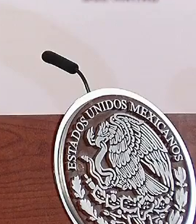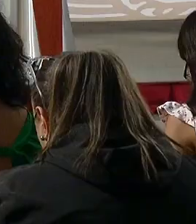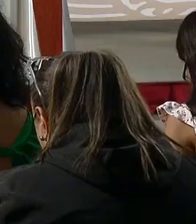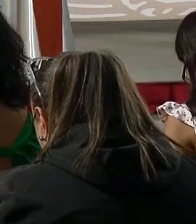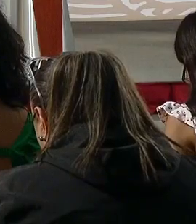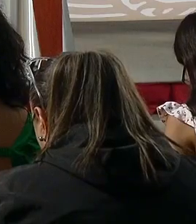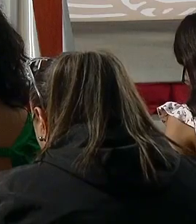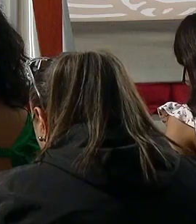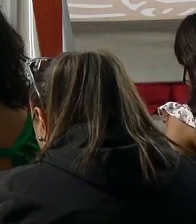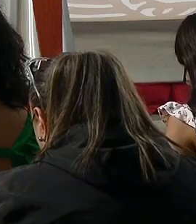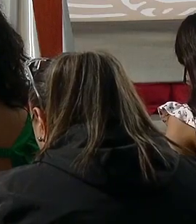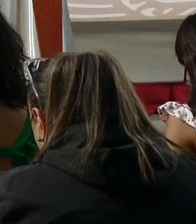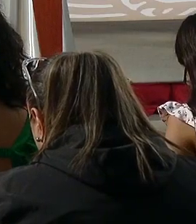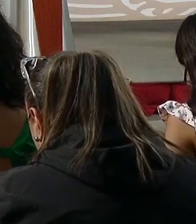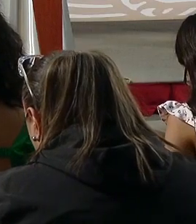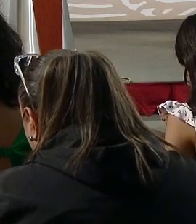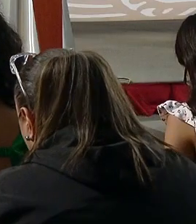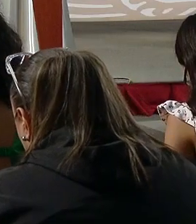que los